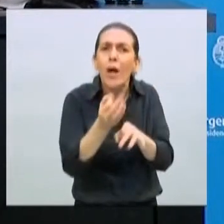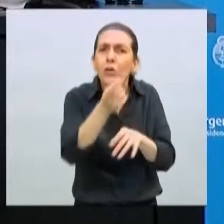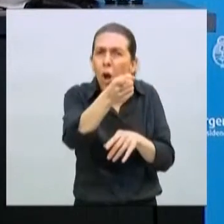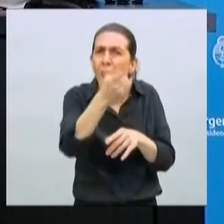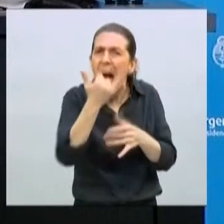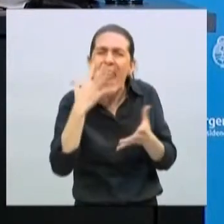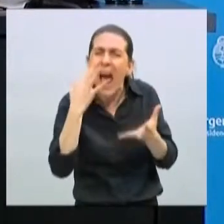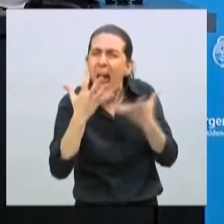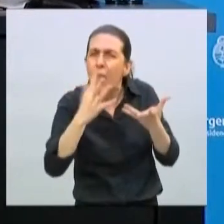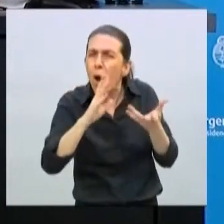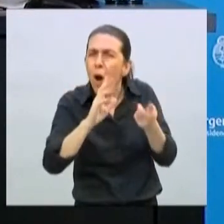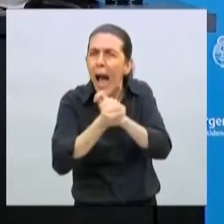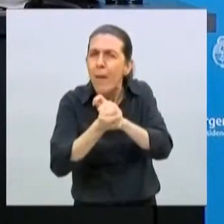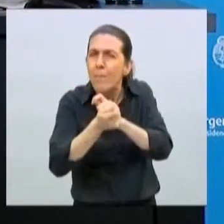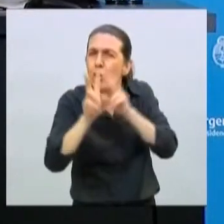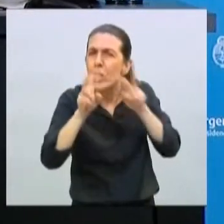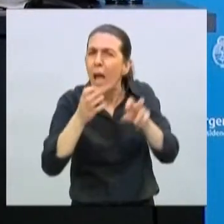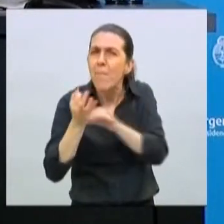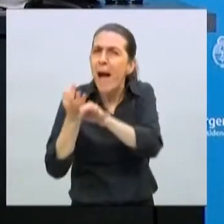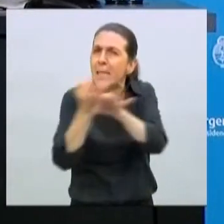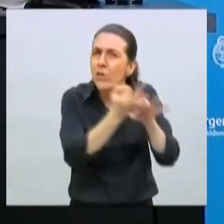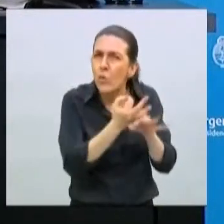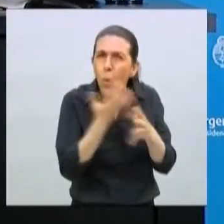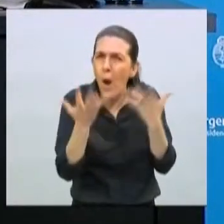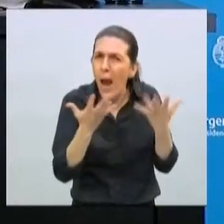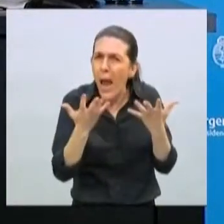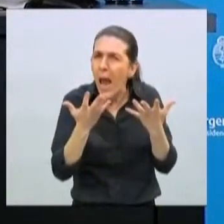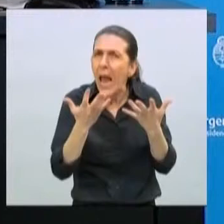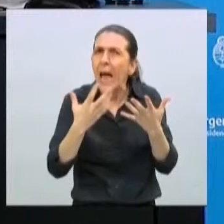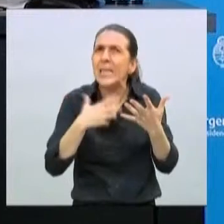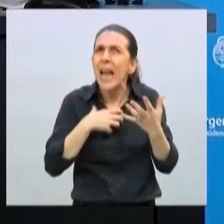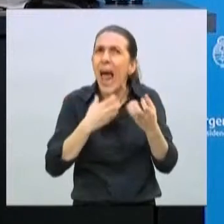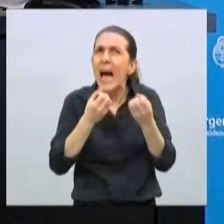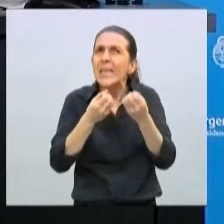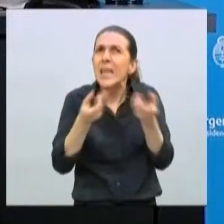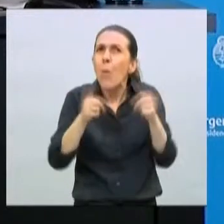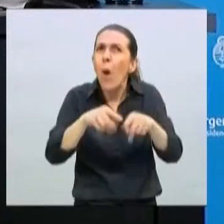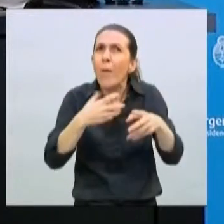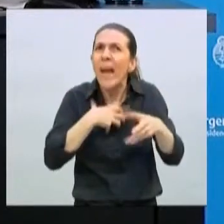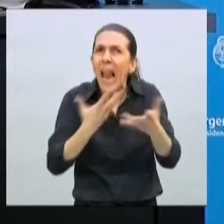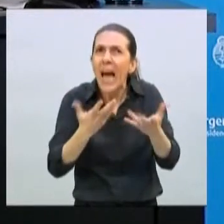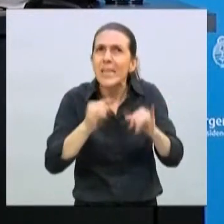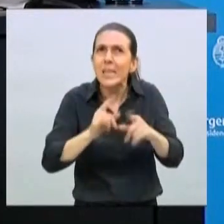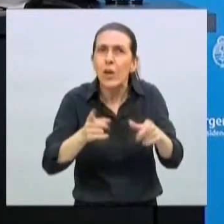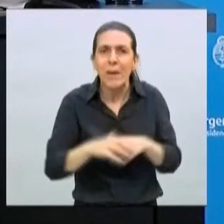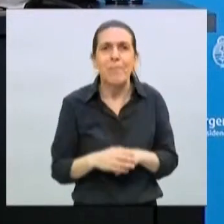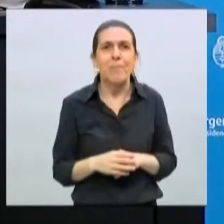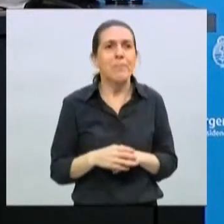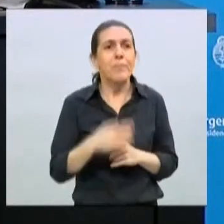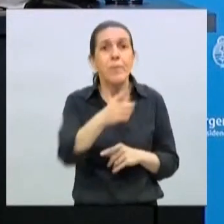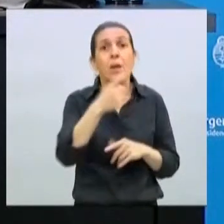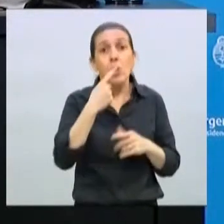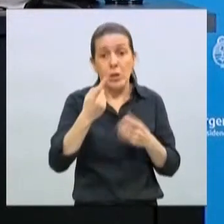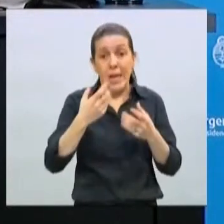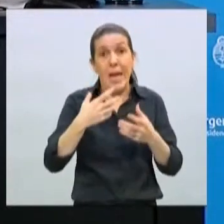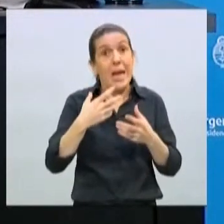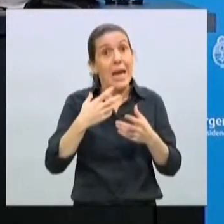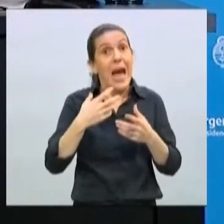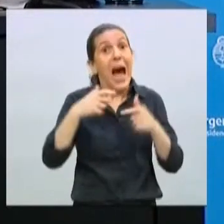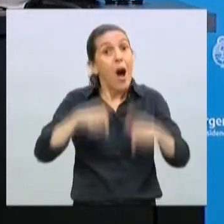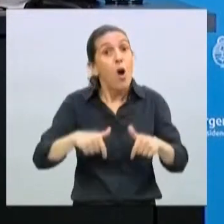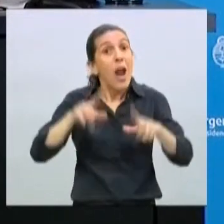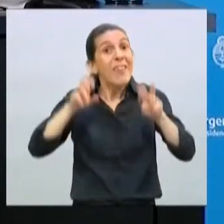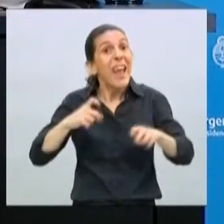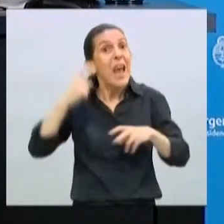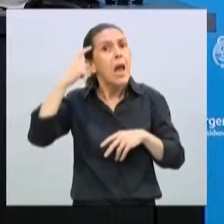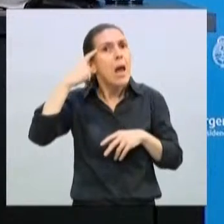cambio en el sistema educativo ante el comienzo de clases cuando sea necesario. Gracias. Nosotros por ahora el comienzo de clases no lo estamos